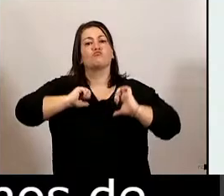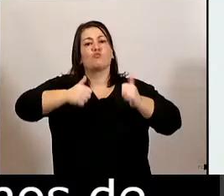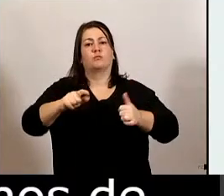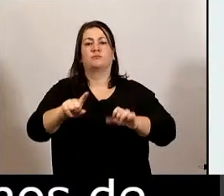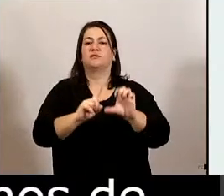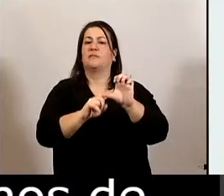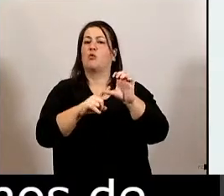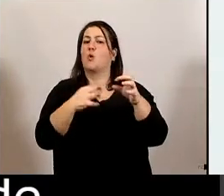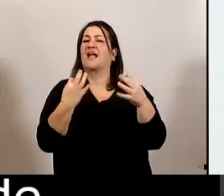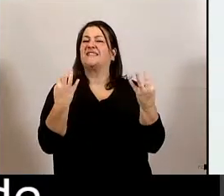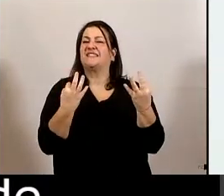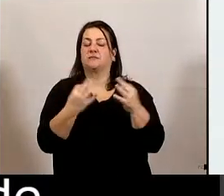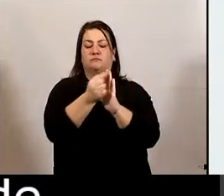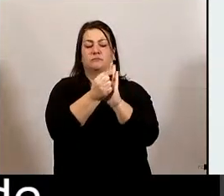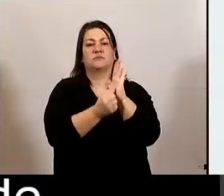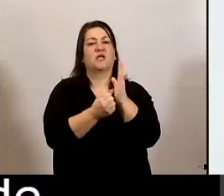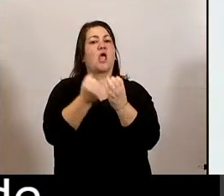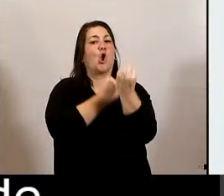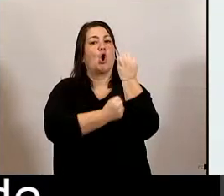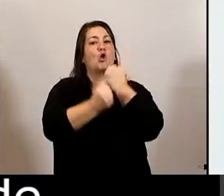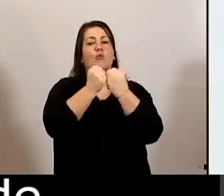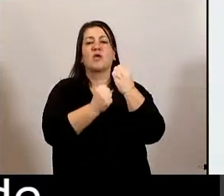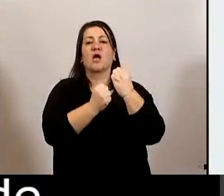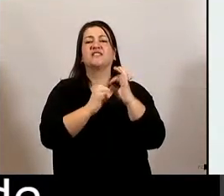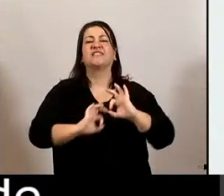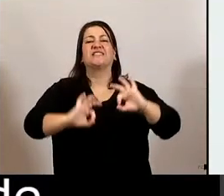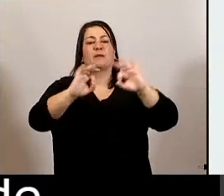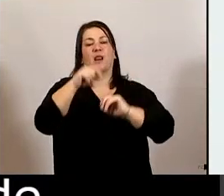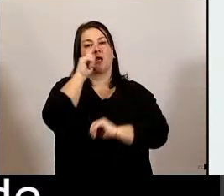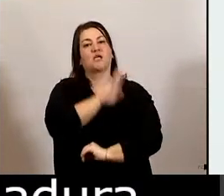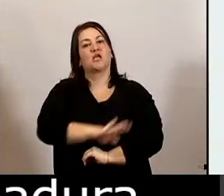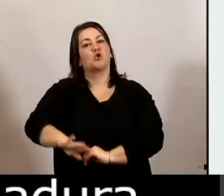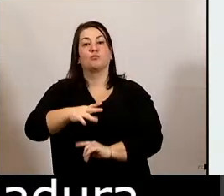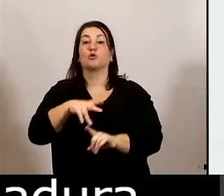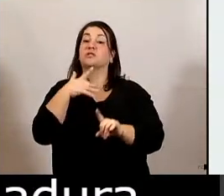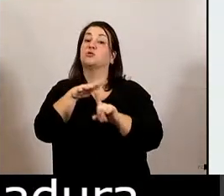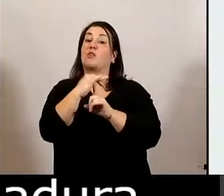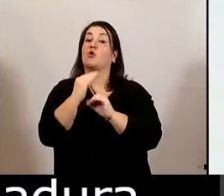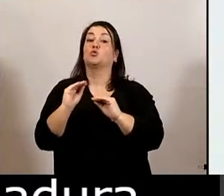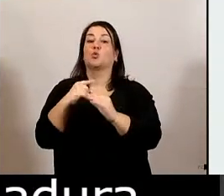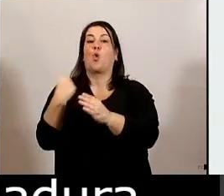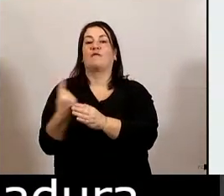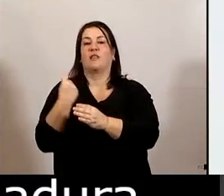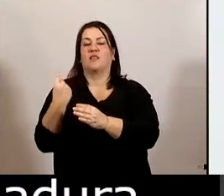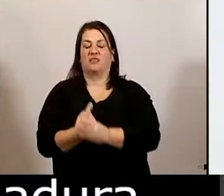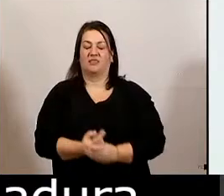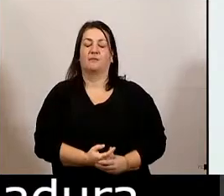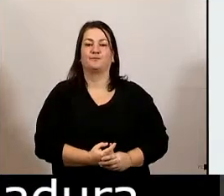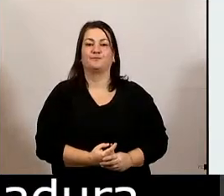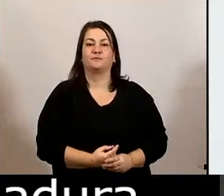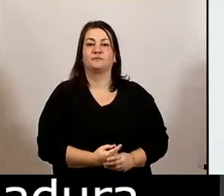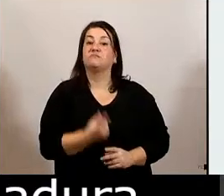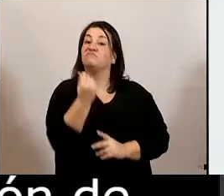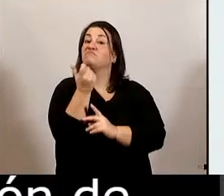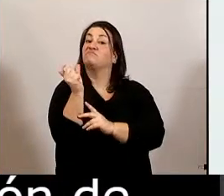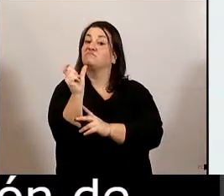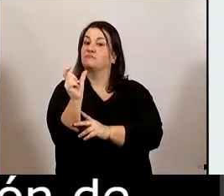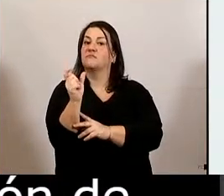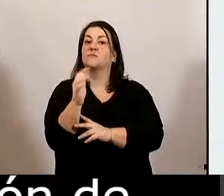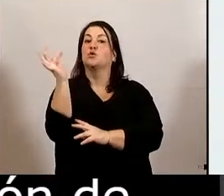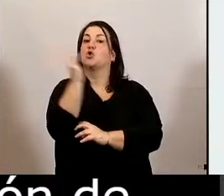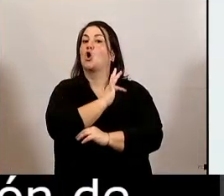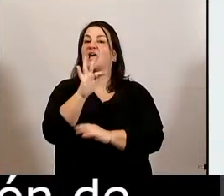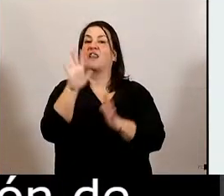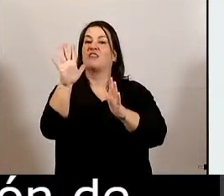Extremadura medidas económicas para estos niños y niñas en situación de orfandad. Las cuantías llegarán hasta